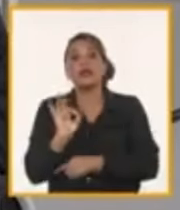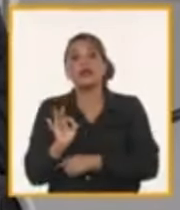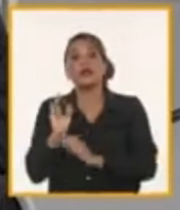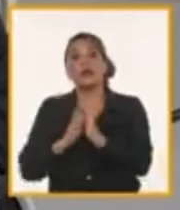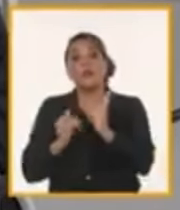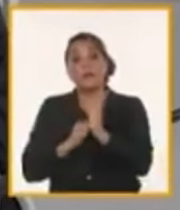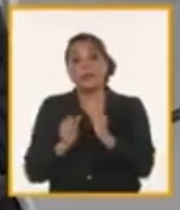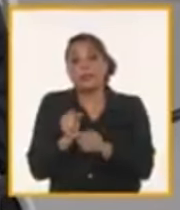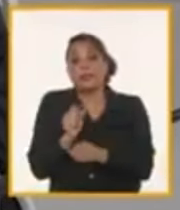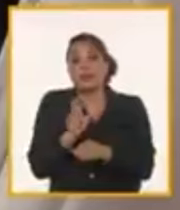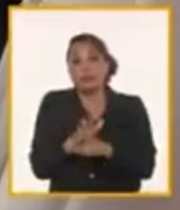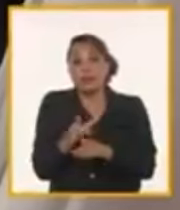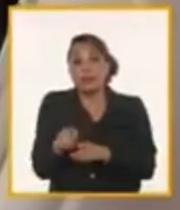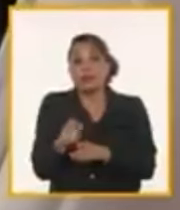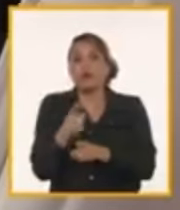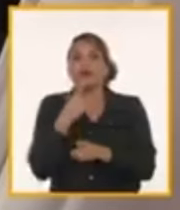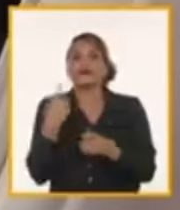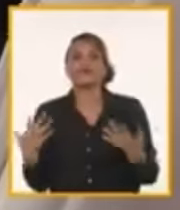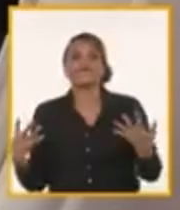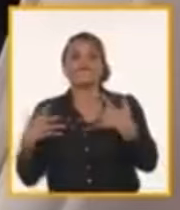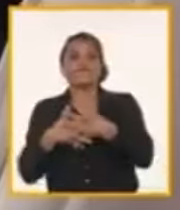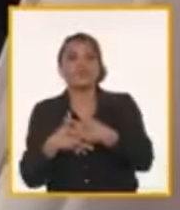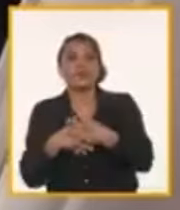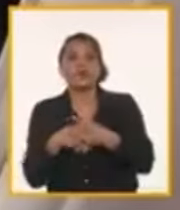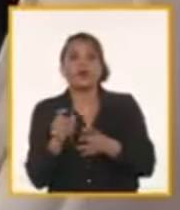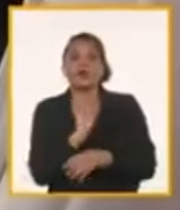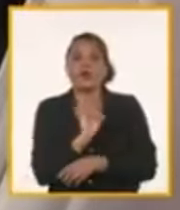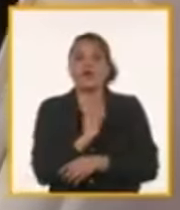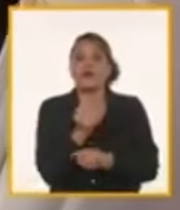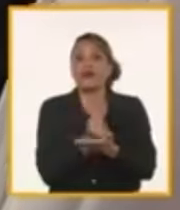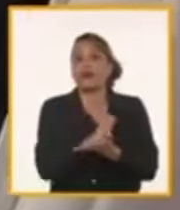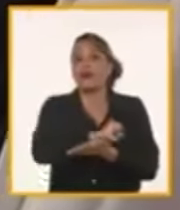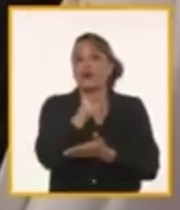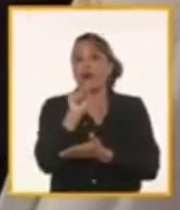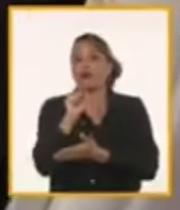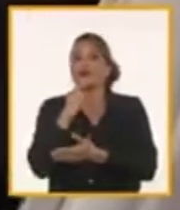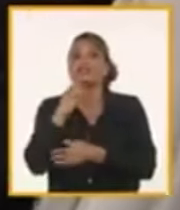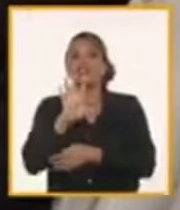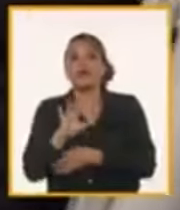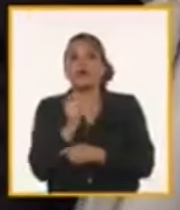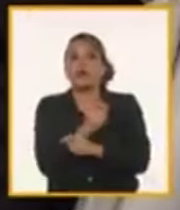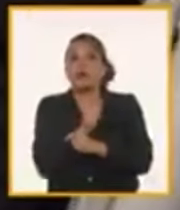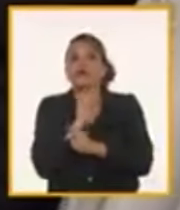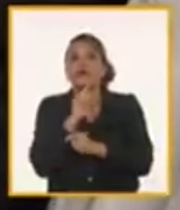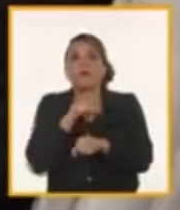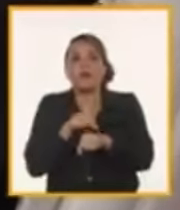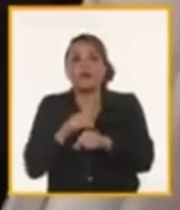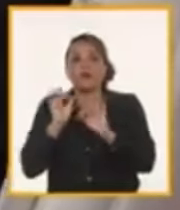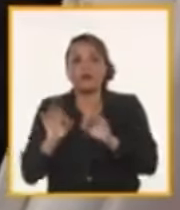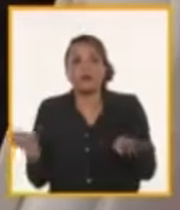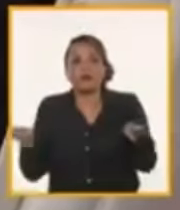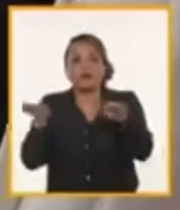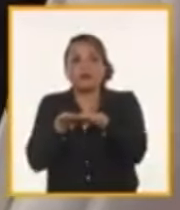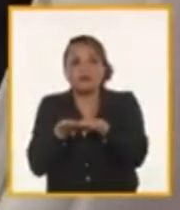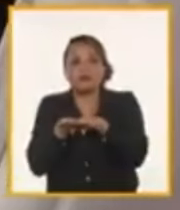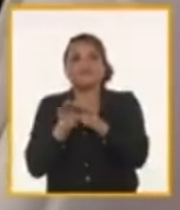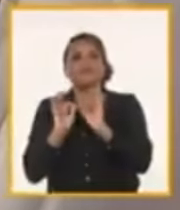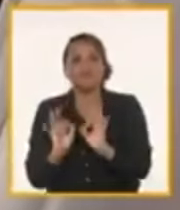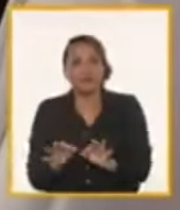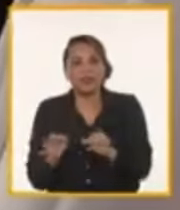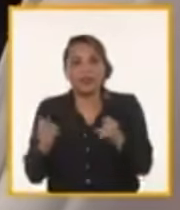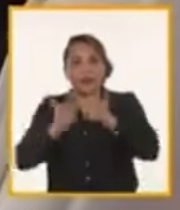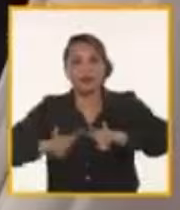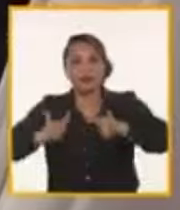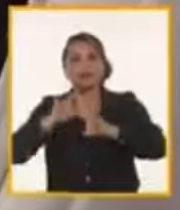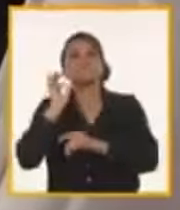que no se han graduado y el primer año cas casi que va a haber seis cinco cursos a la misma vez dentro de la de la universidad no efectivamente en